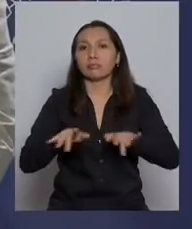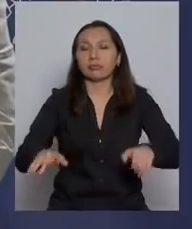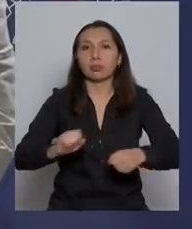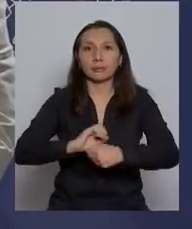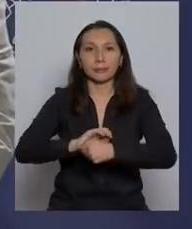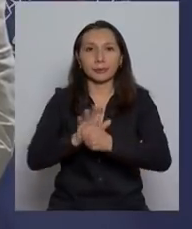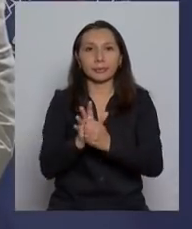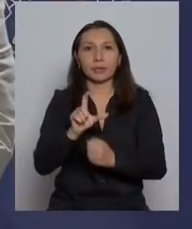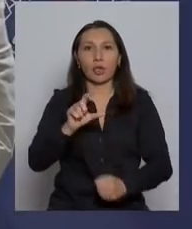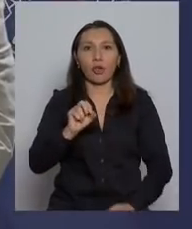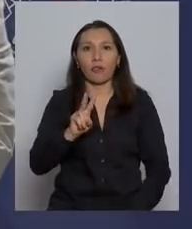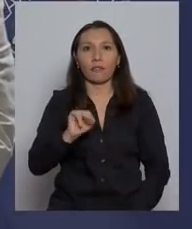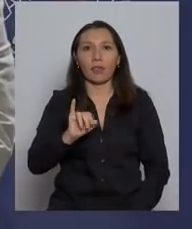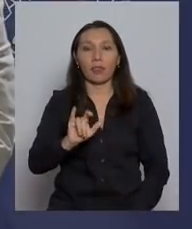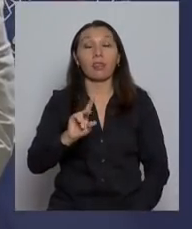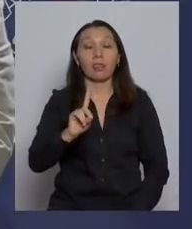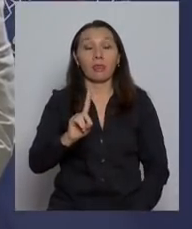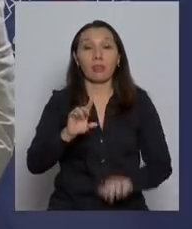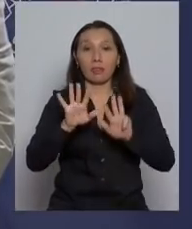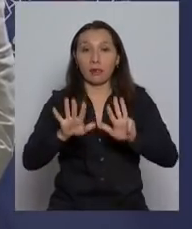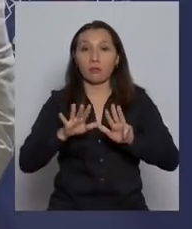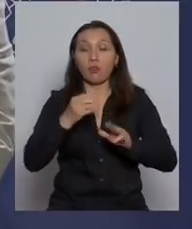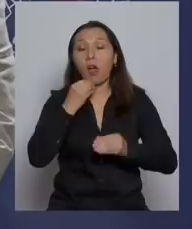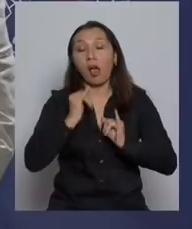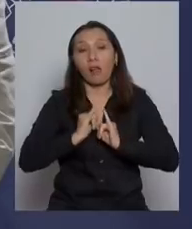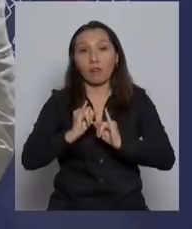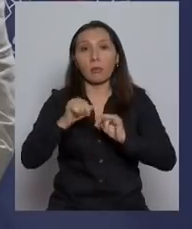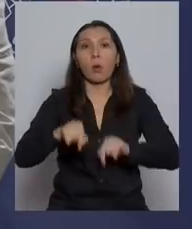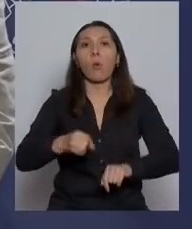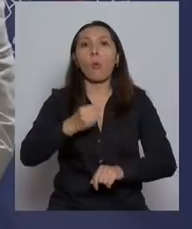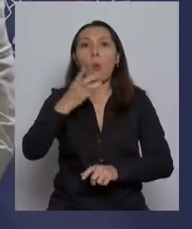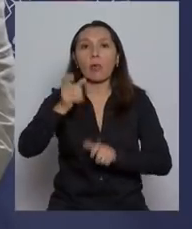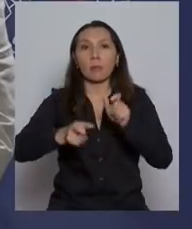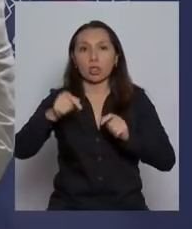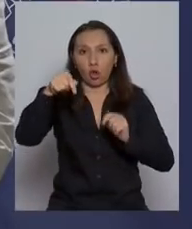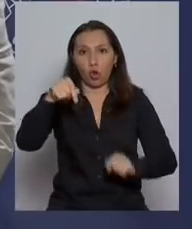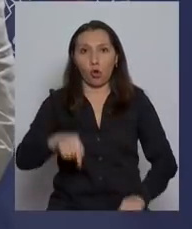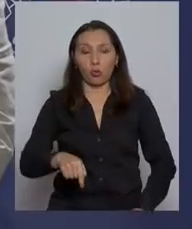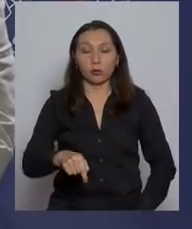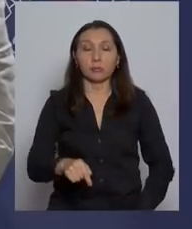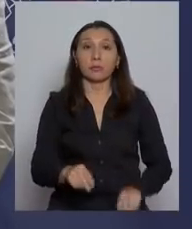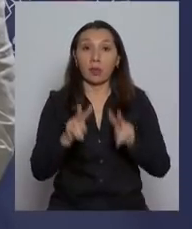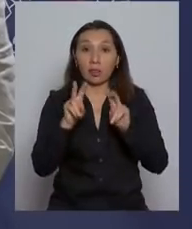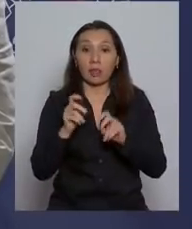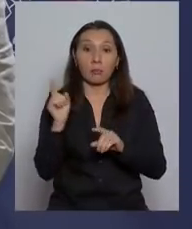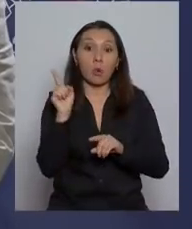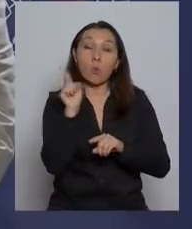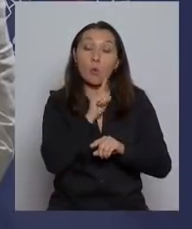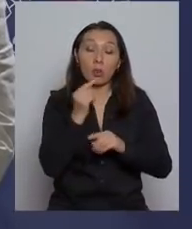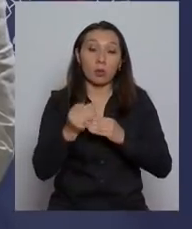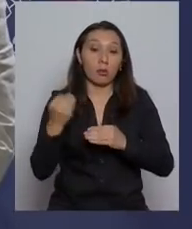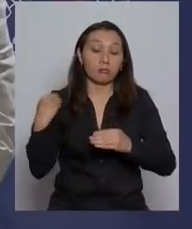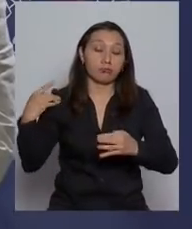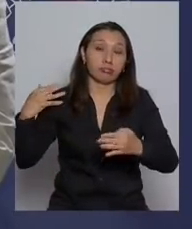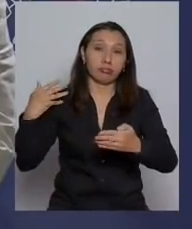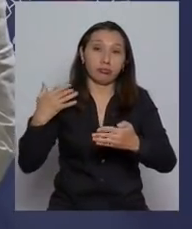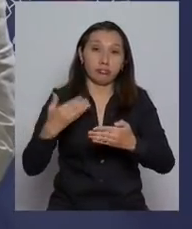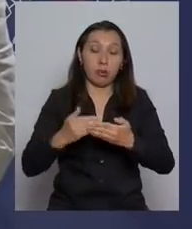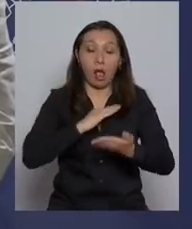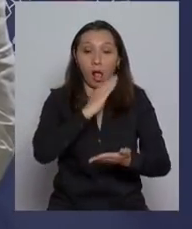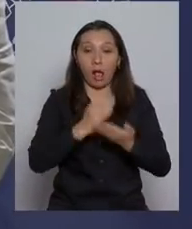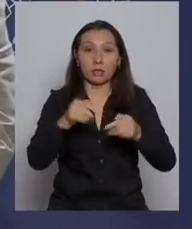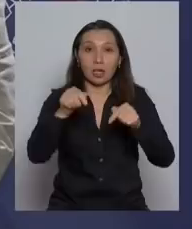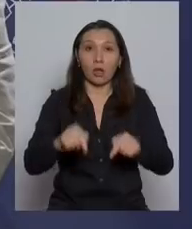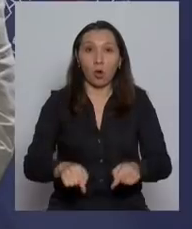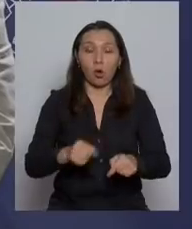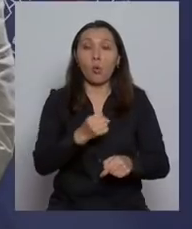COVID-19 y voy a reportar los casos de hoy día. Según los últimos números, al día de hoy,